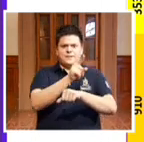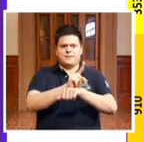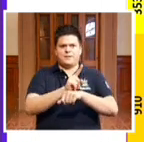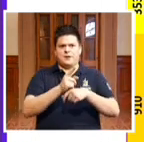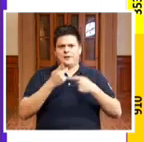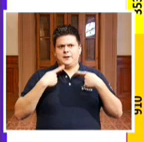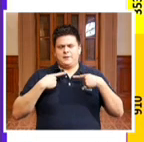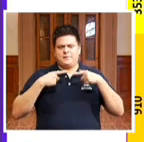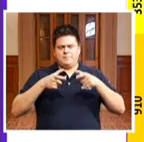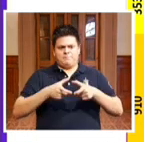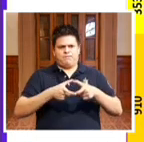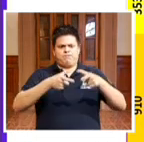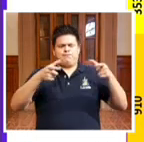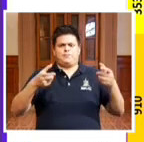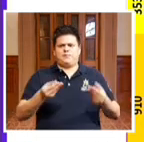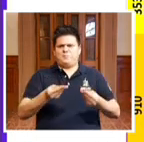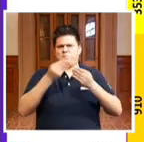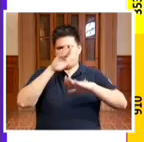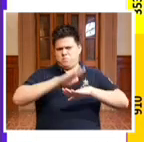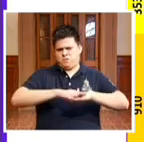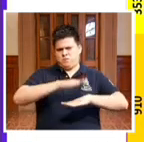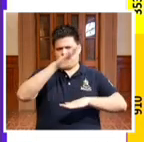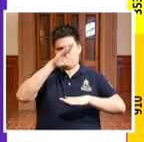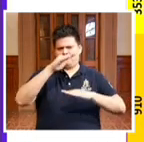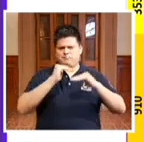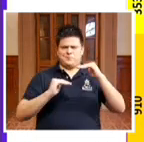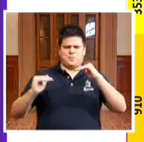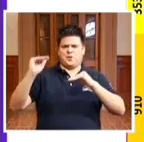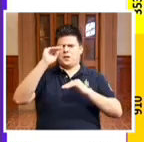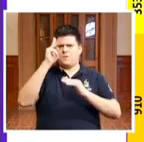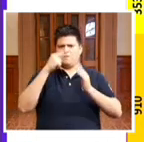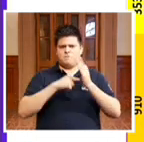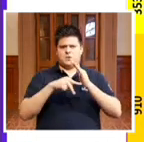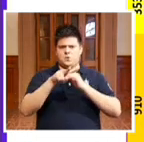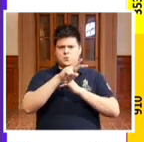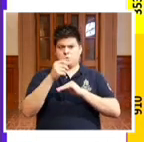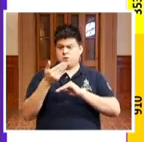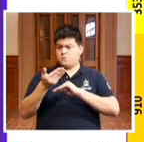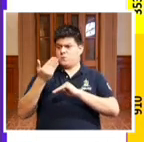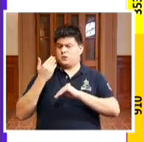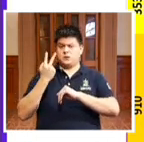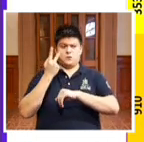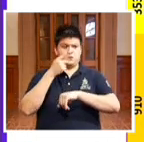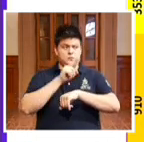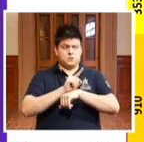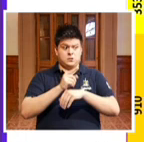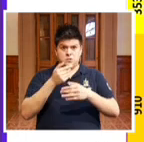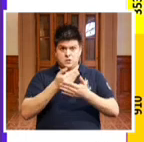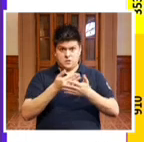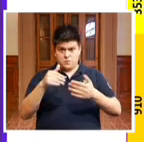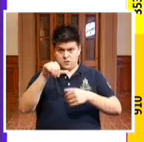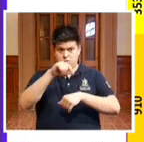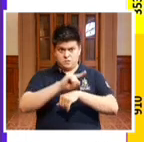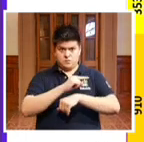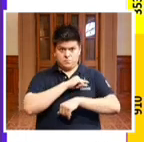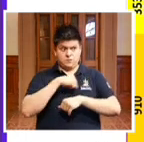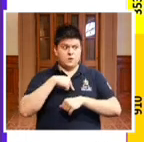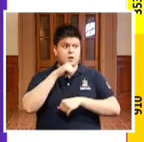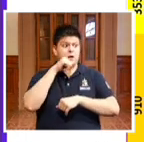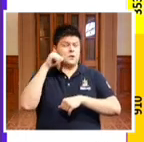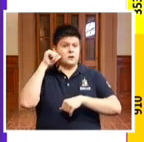está arriba de los 1,200 y justamente de hace 2 días a hoy estamos, ayer